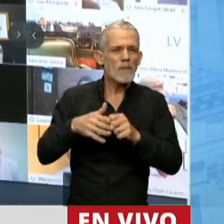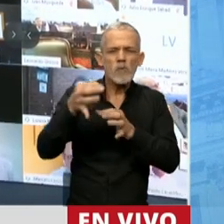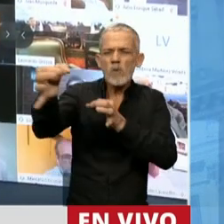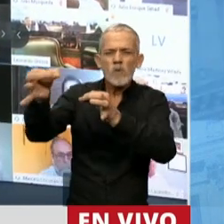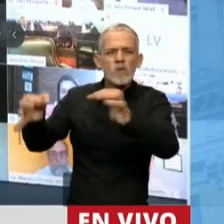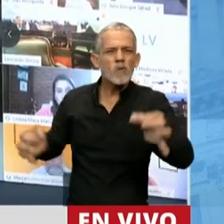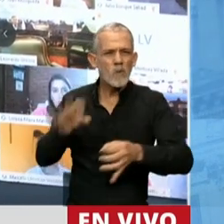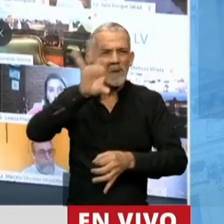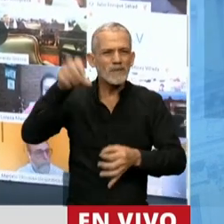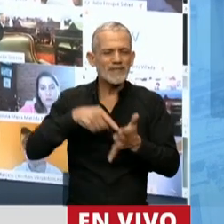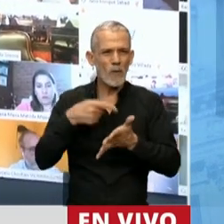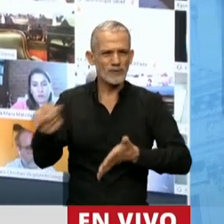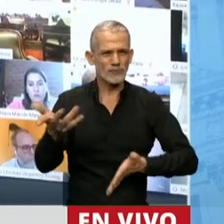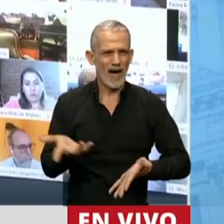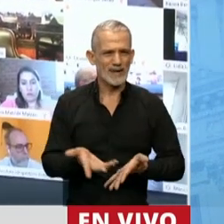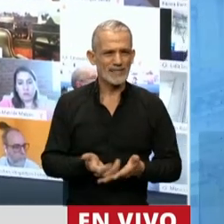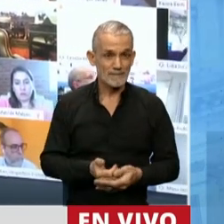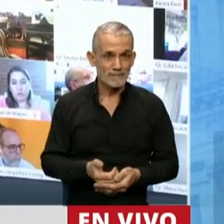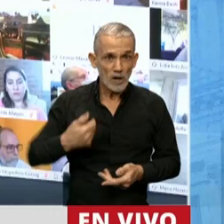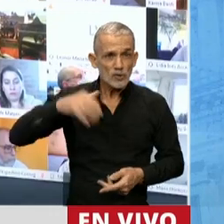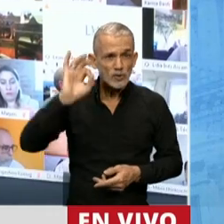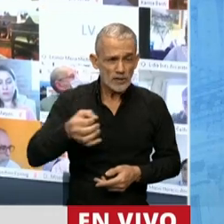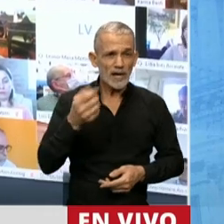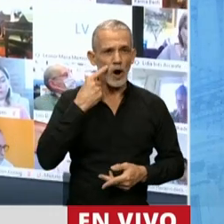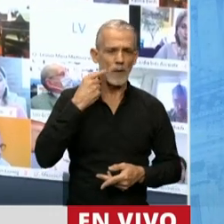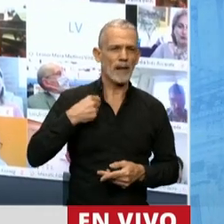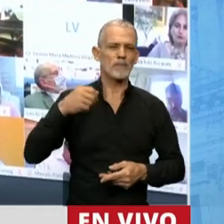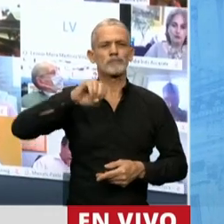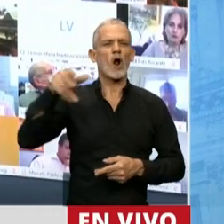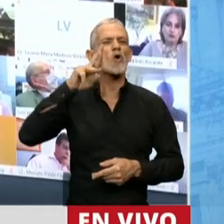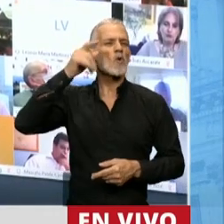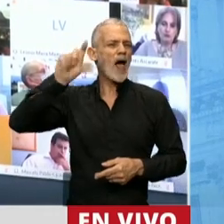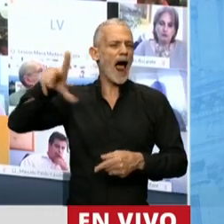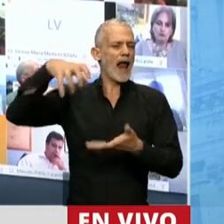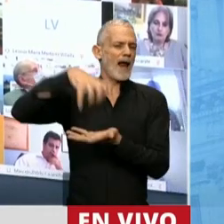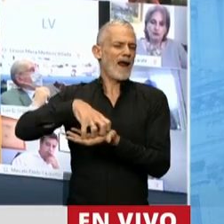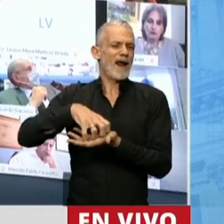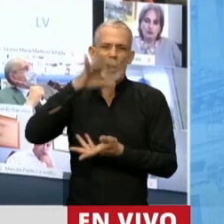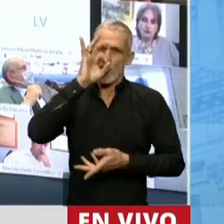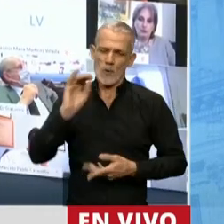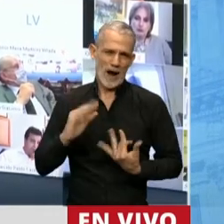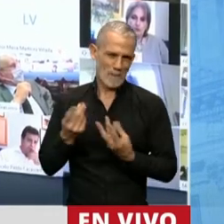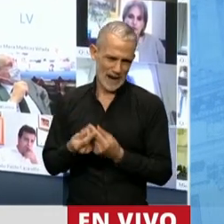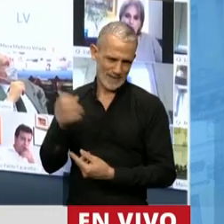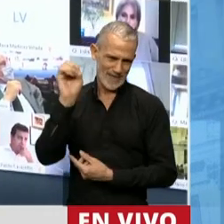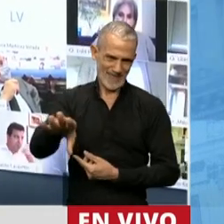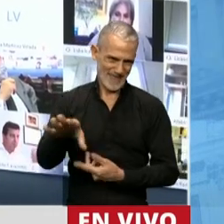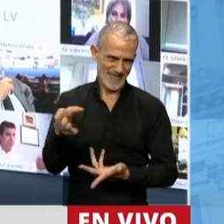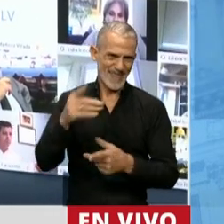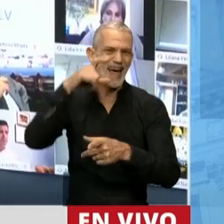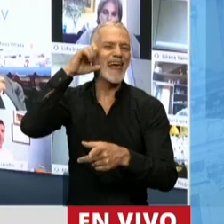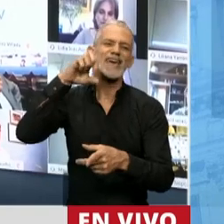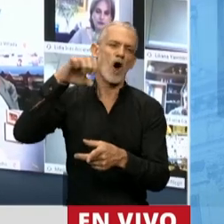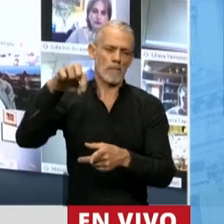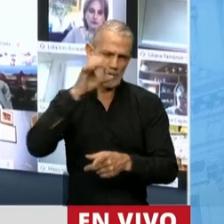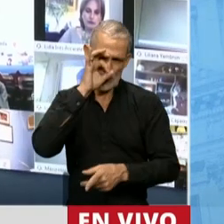de pueblos de la provincia de Buenos Aires. Yo sé que esos señores de la sociedad rural nunca van a ir a poner sus depósitos